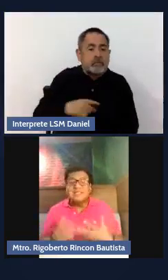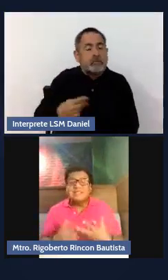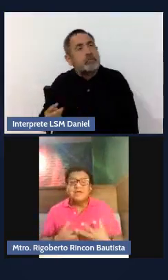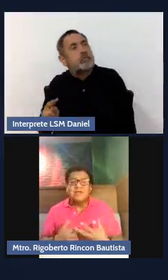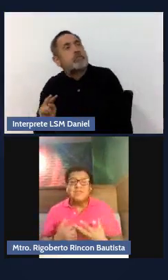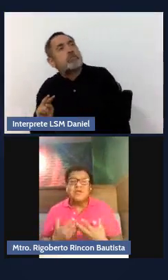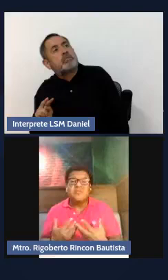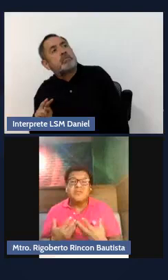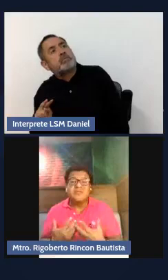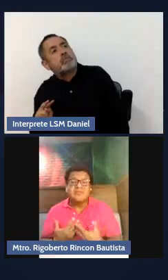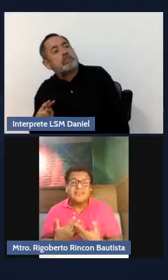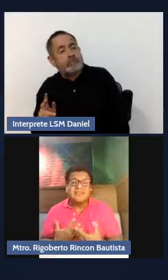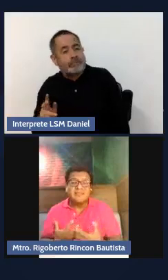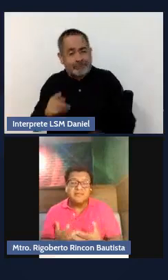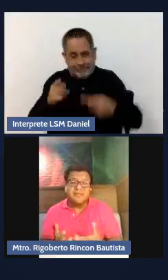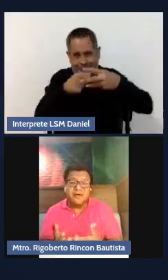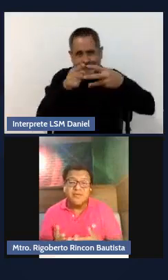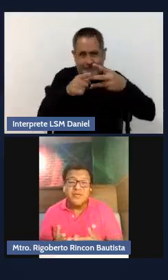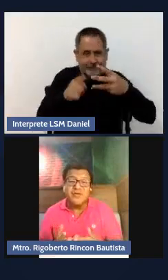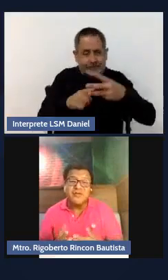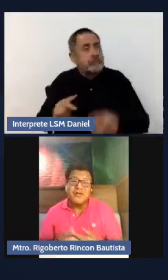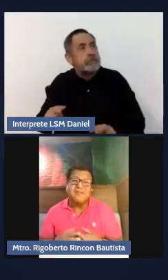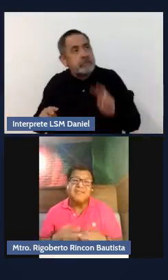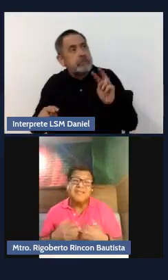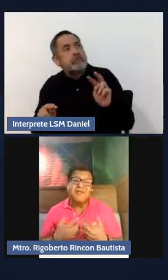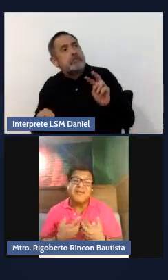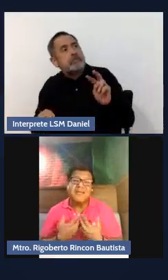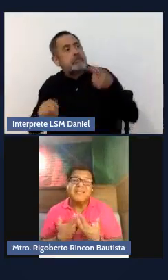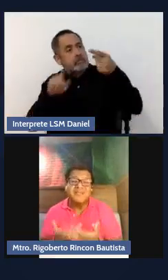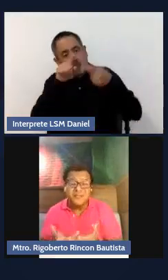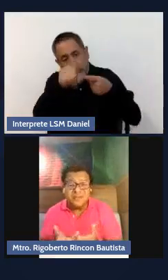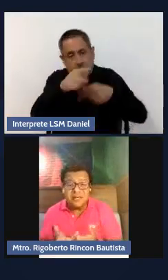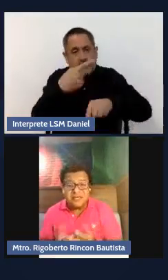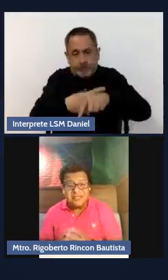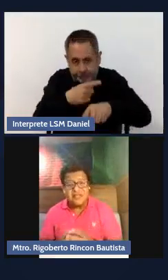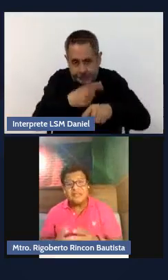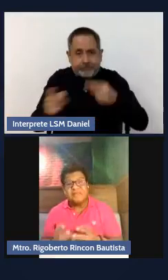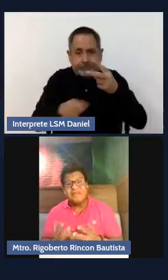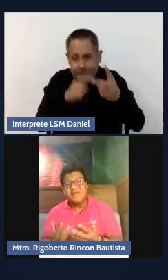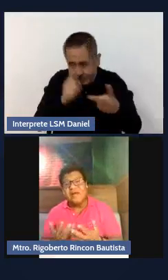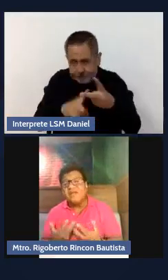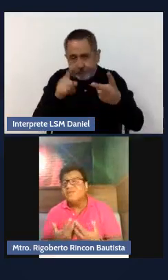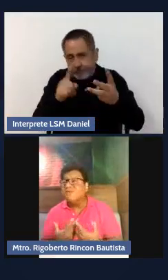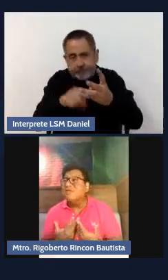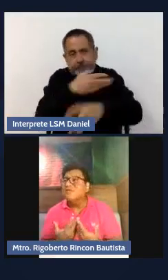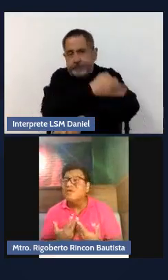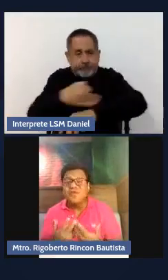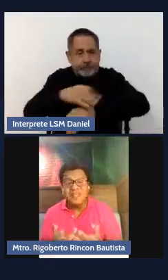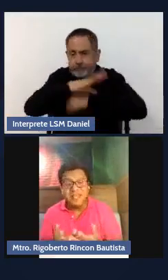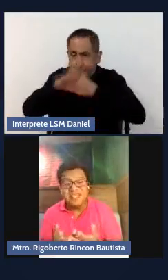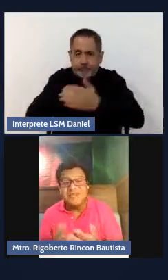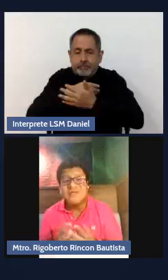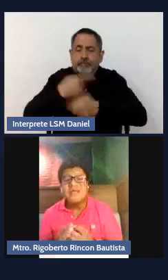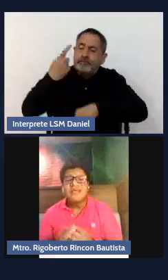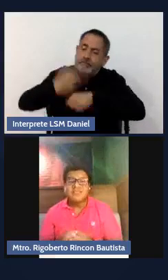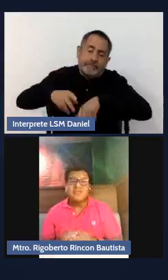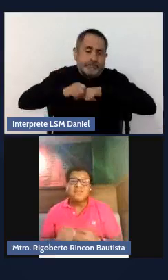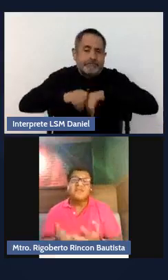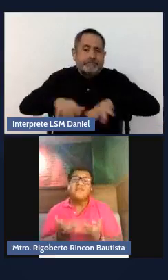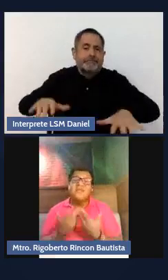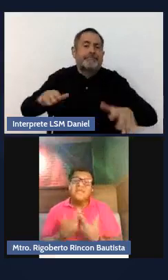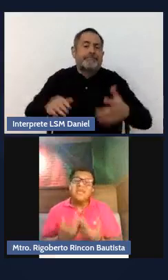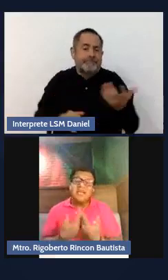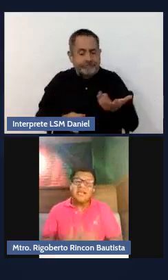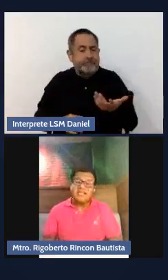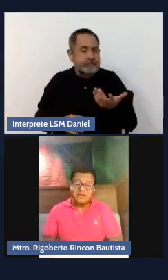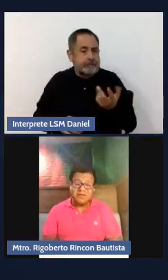cómo estos tres tipos de humo no solamente lo generas tú, sino también igual, o sea, no solo lo ingieres tú, sino también lo ingiere el resto